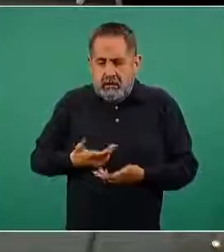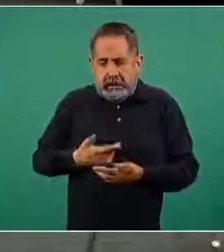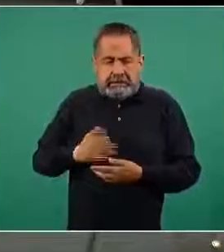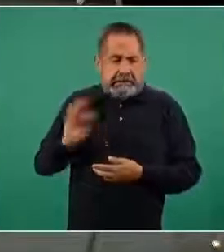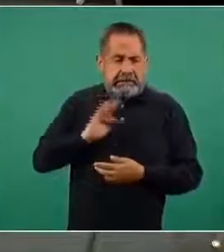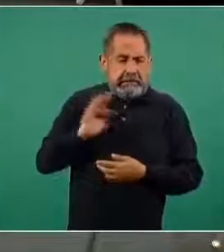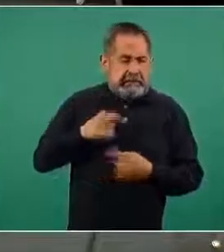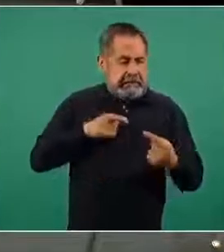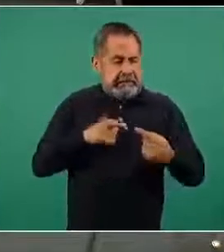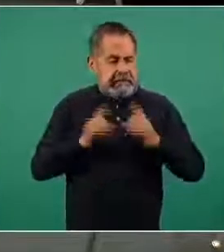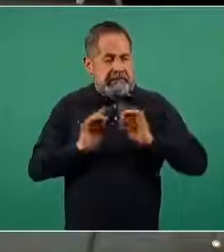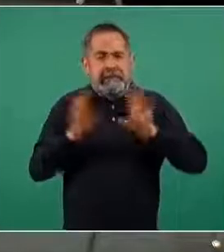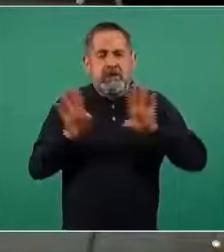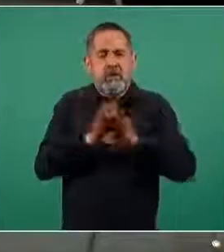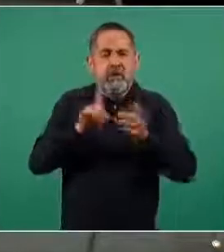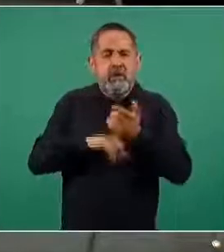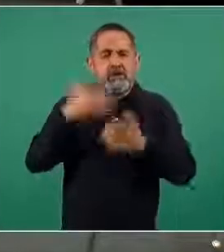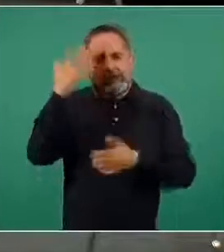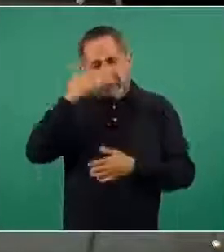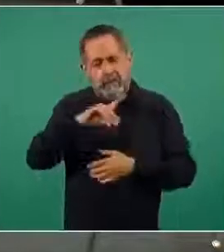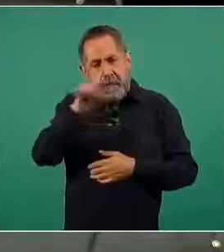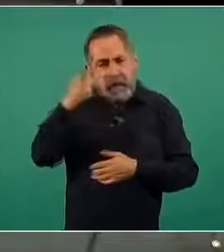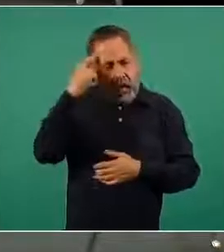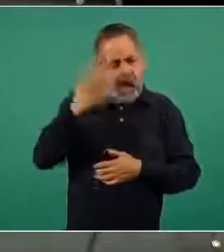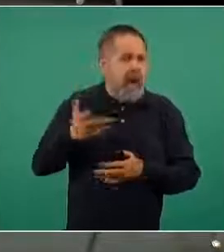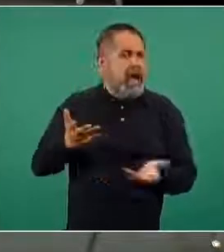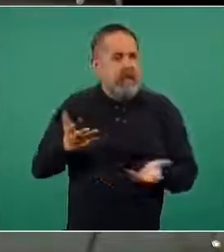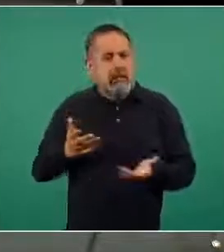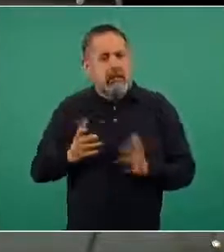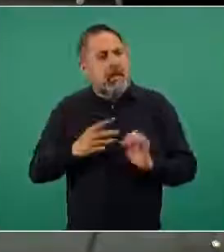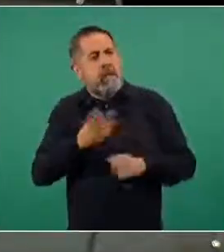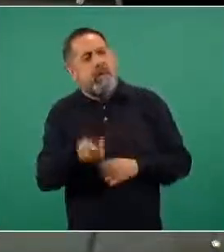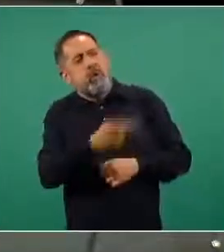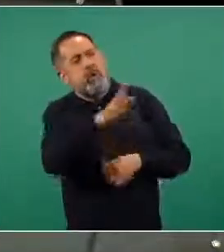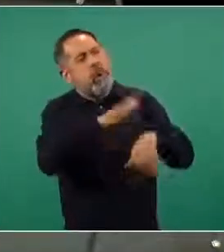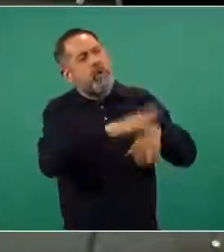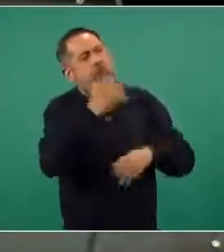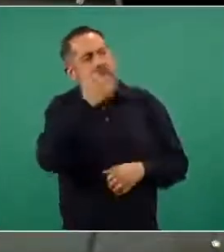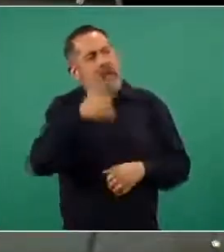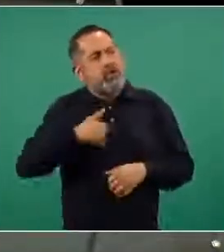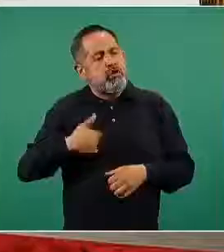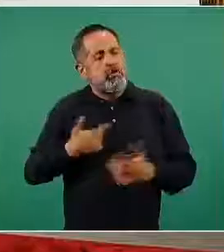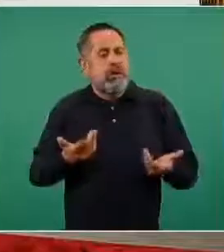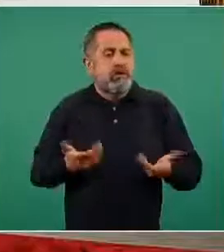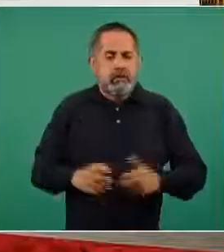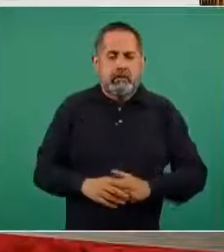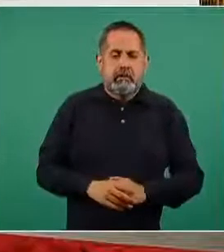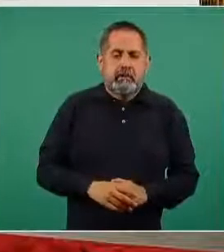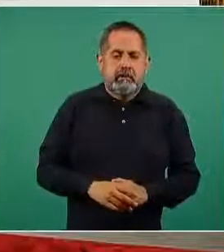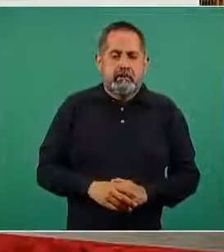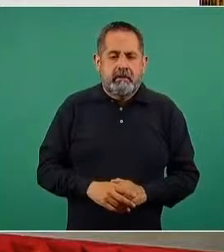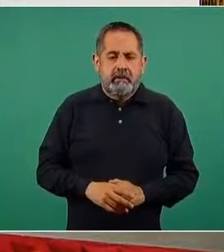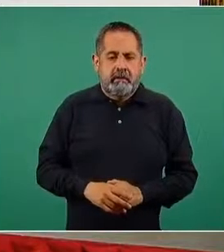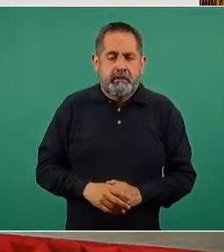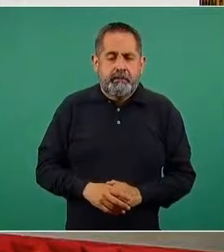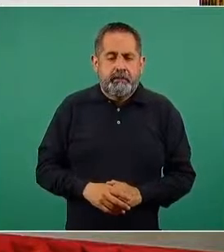son los componentes de la vacuna para después, posteriormente, preguntarle al médico. Gracias. Claro, con mucho